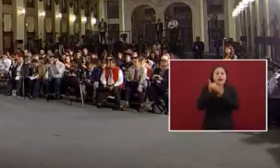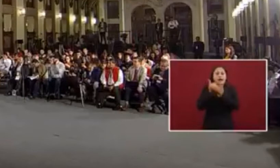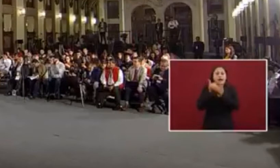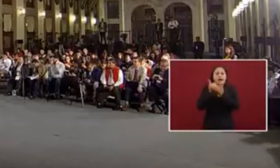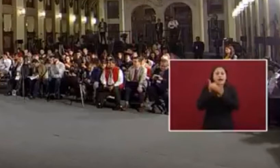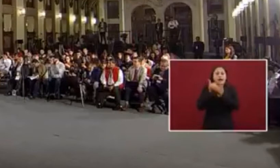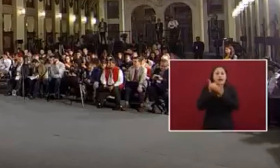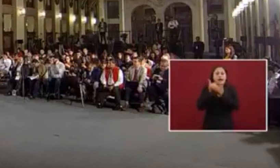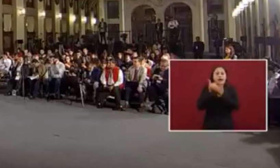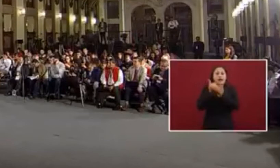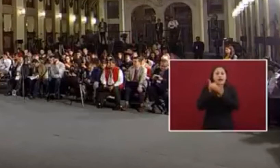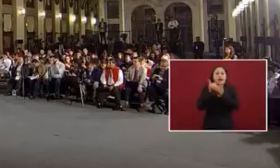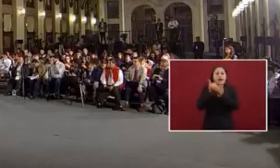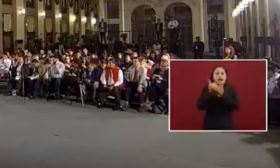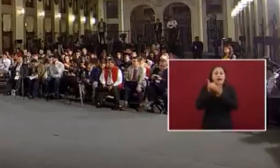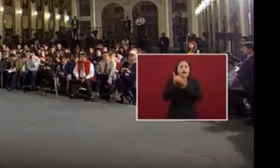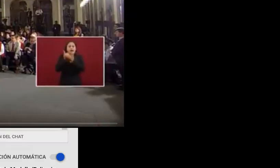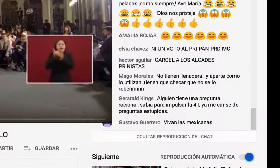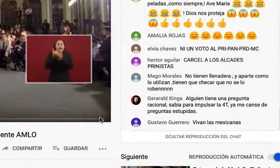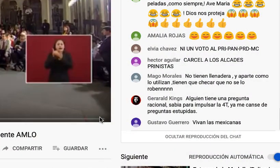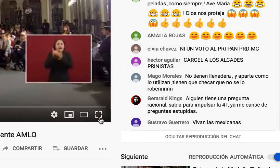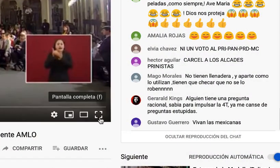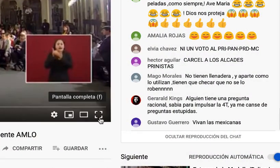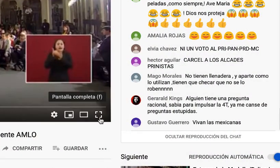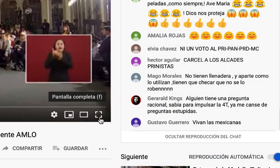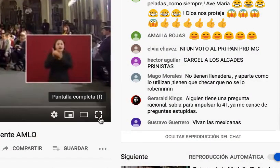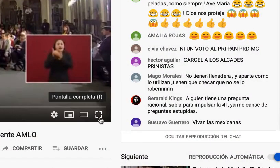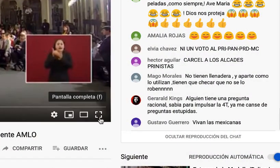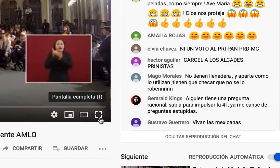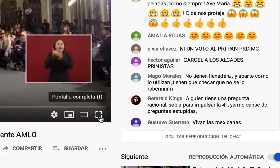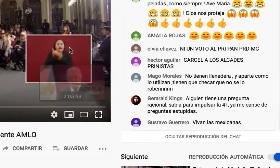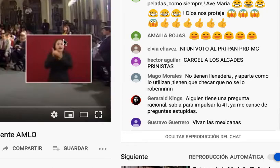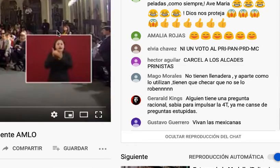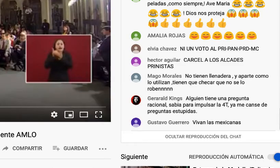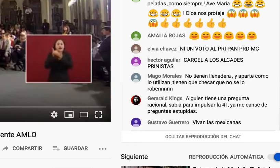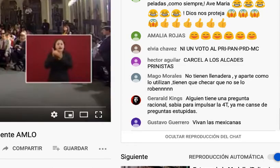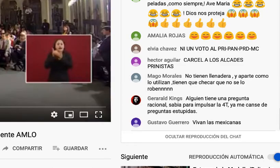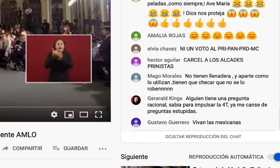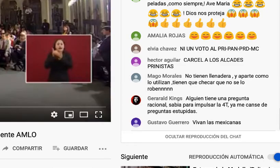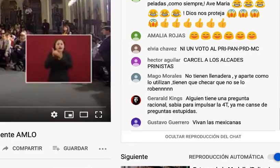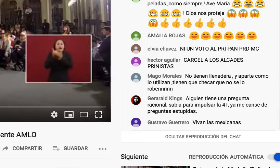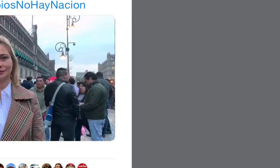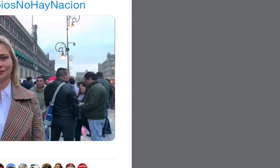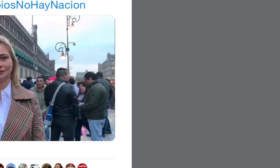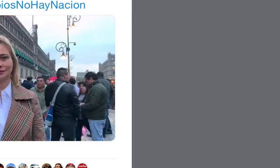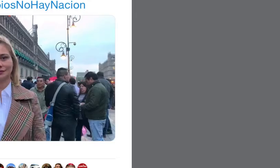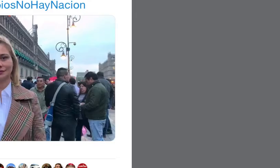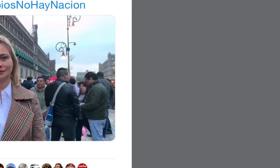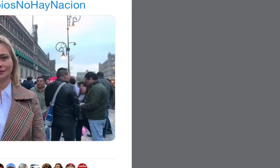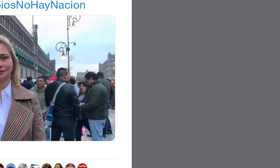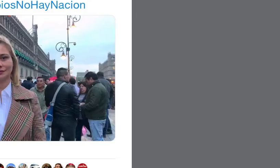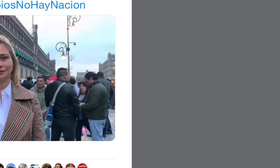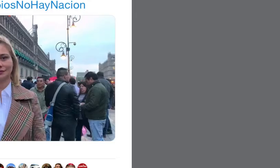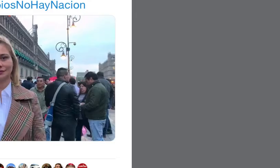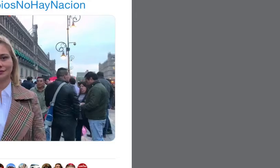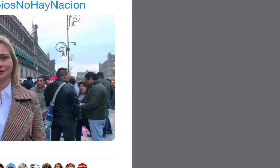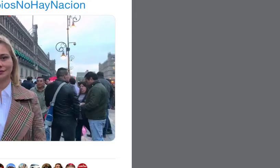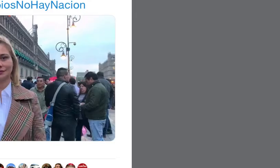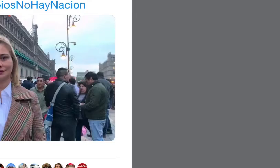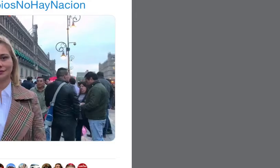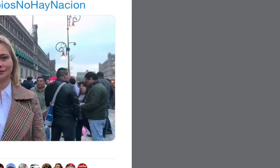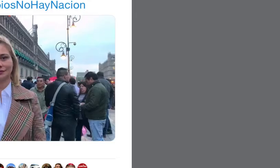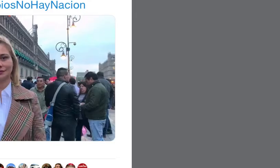hasta les va a sobrar. Y vamos a revisar dos casos en particular, amigos, amigas, todos ustedes tienen un presidente